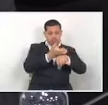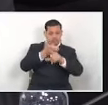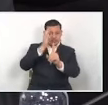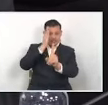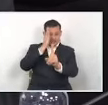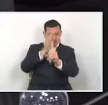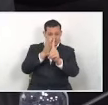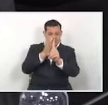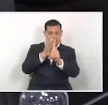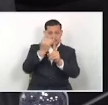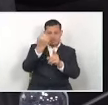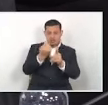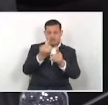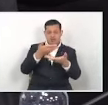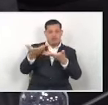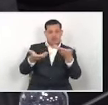directo,